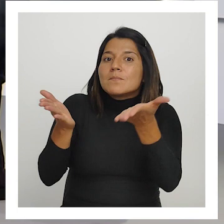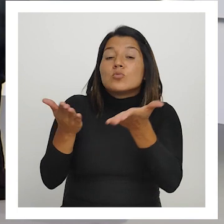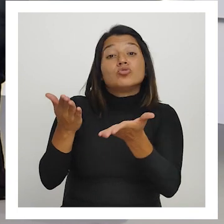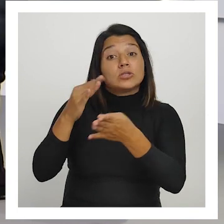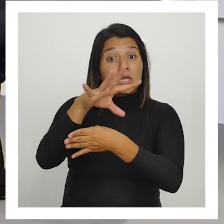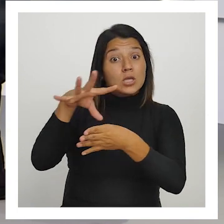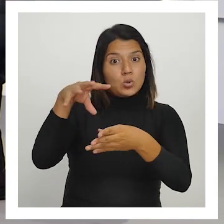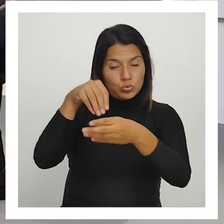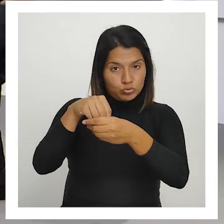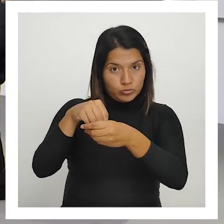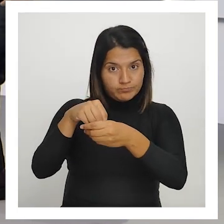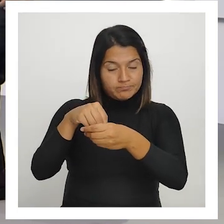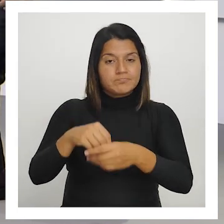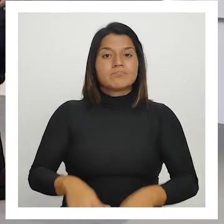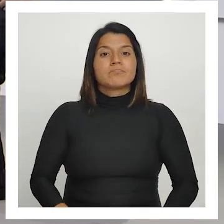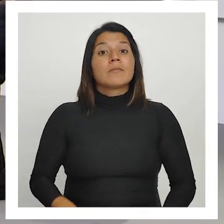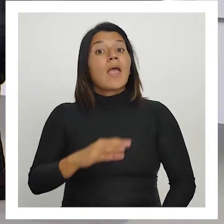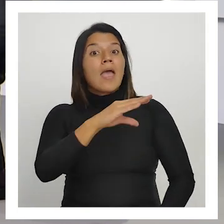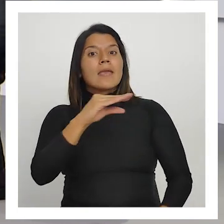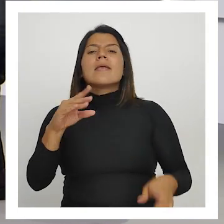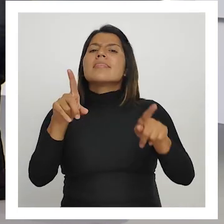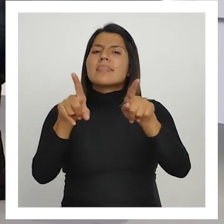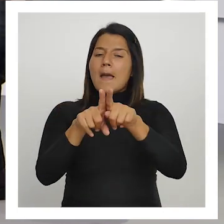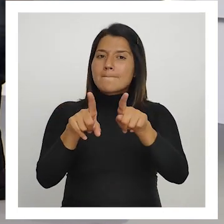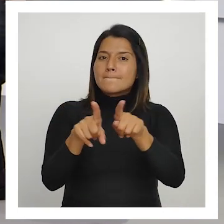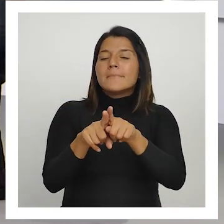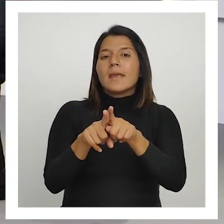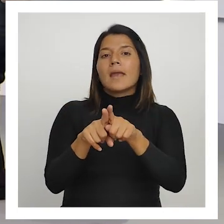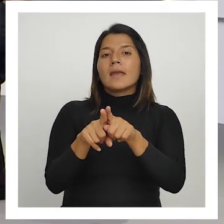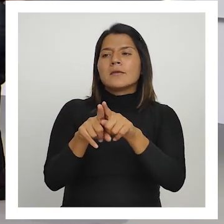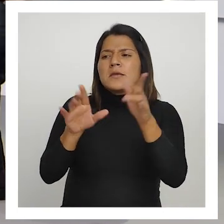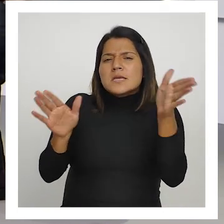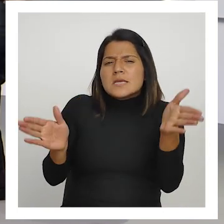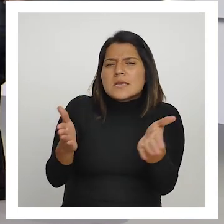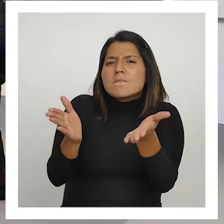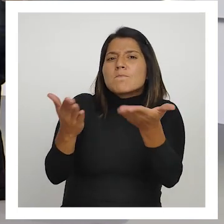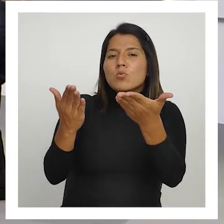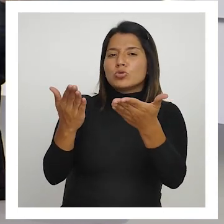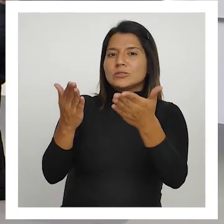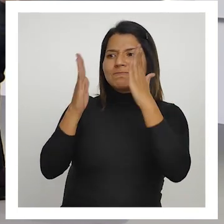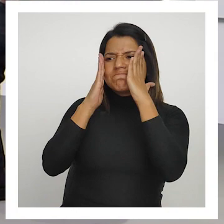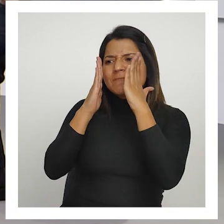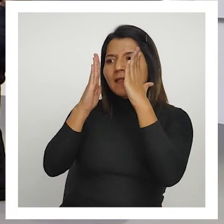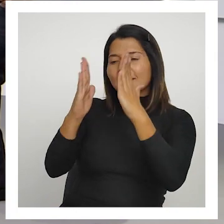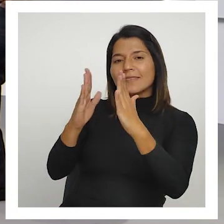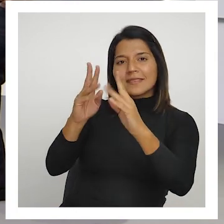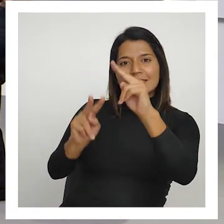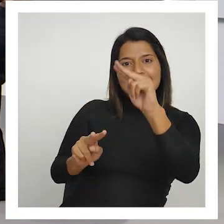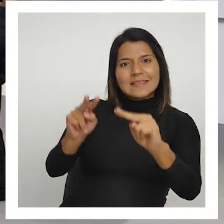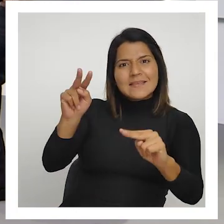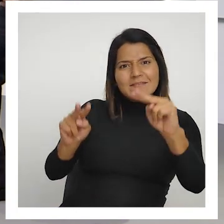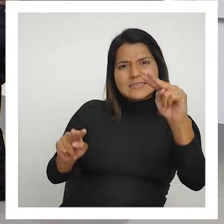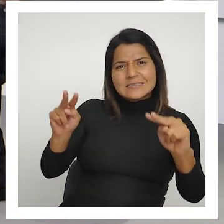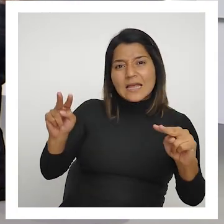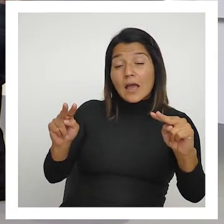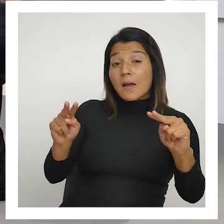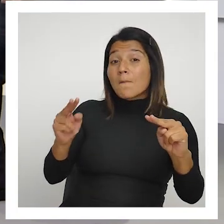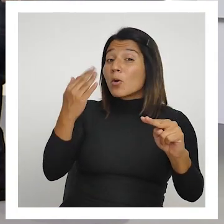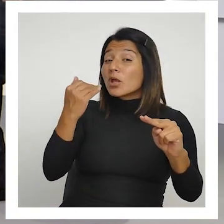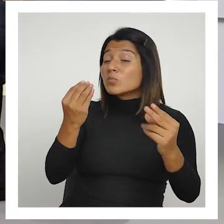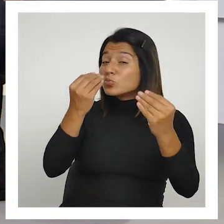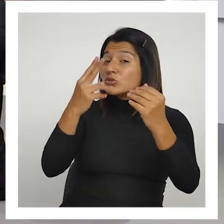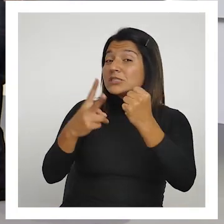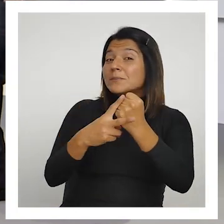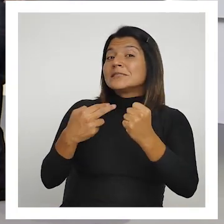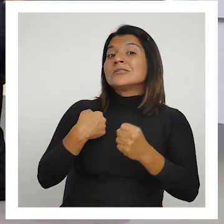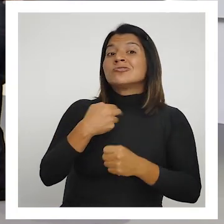inclusión y también el manejo de la diversidad que muchas veces